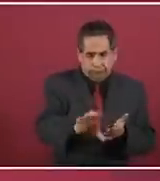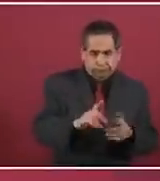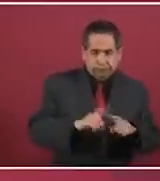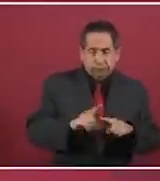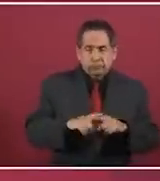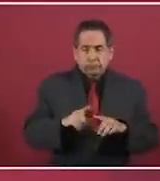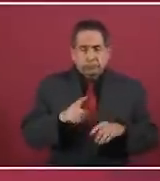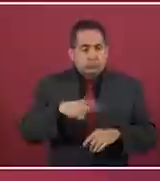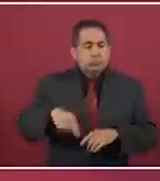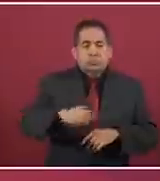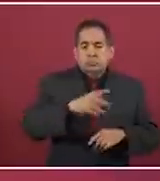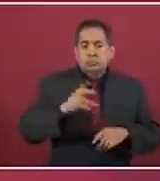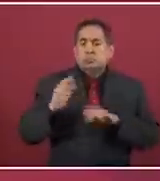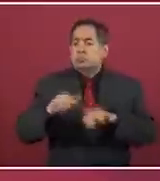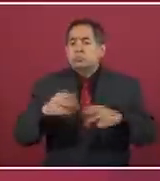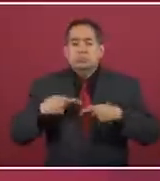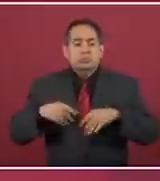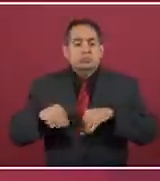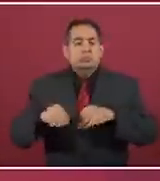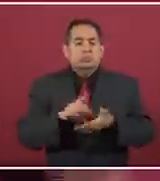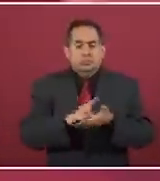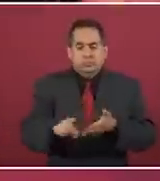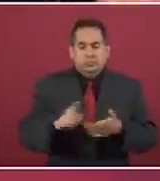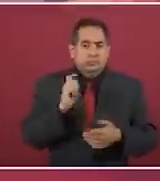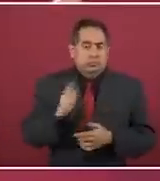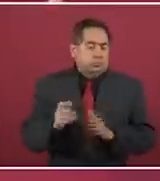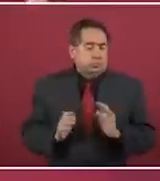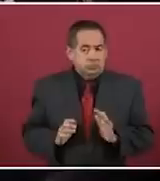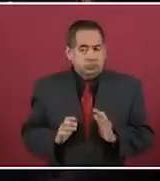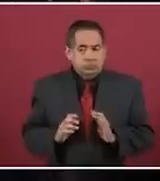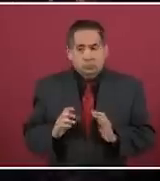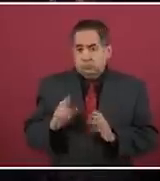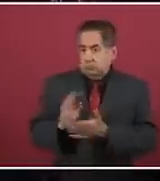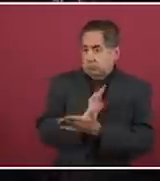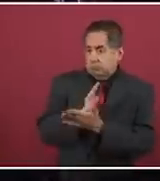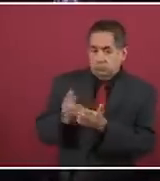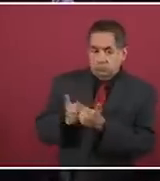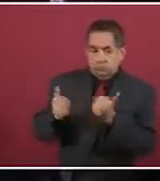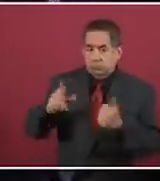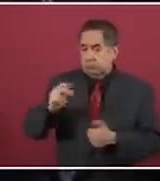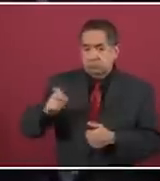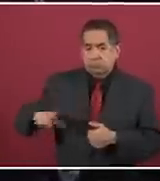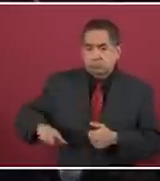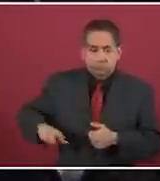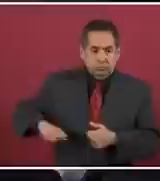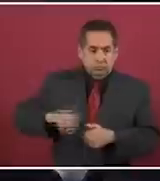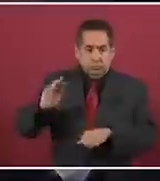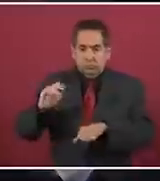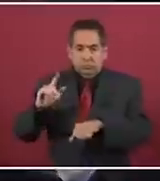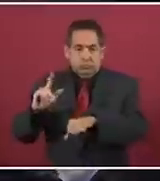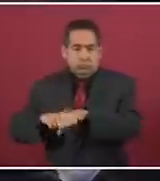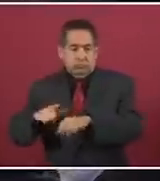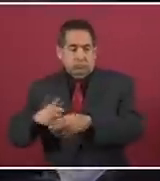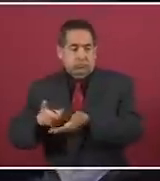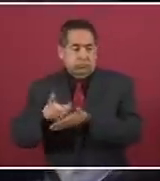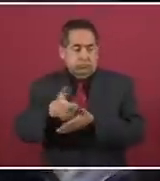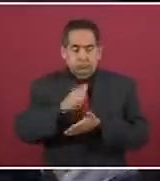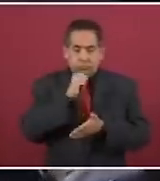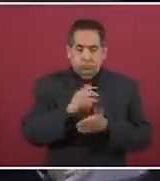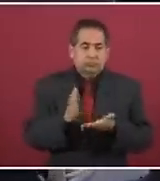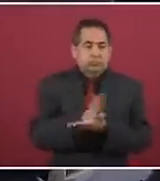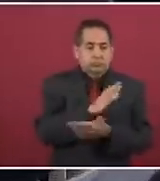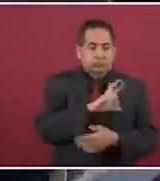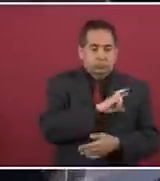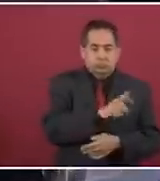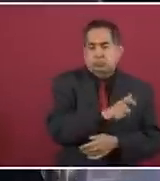a la que tienen derecho los trabajadores. Se podría decir, no es del gobierno central y